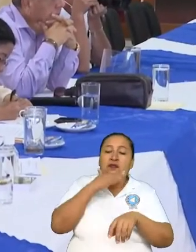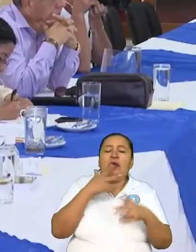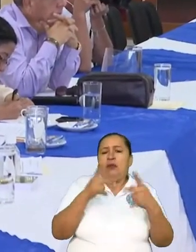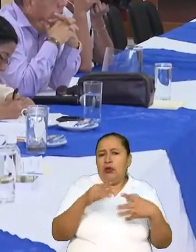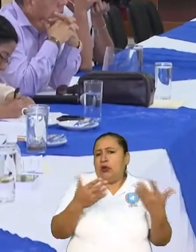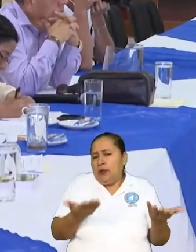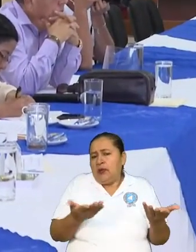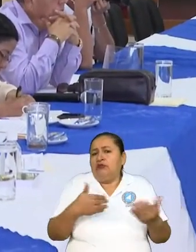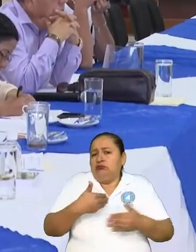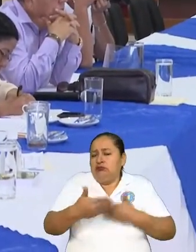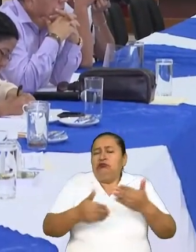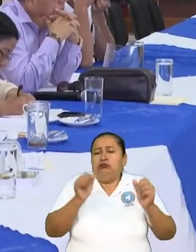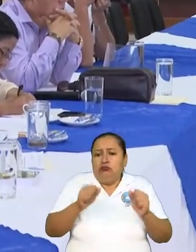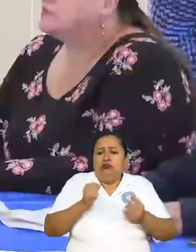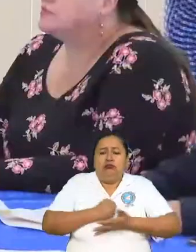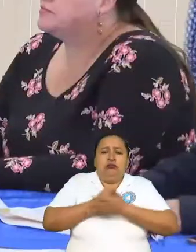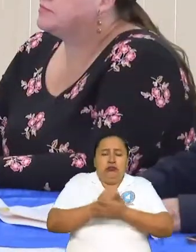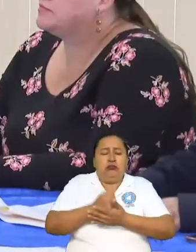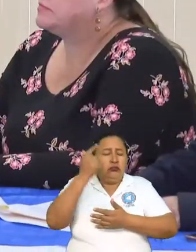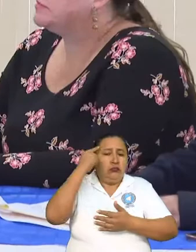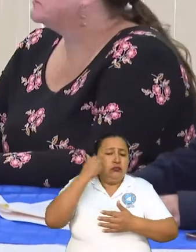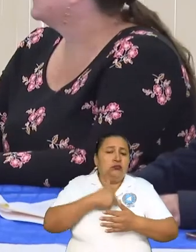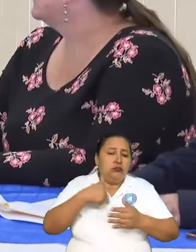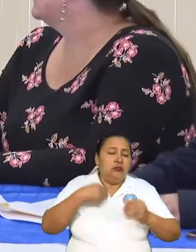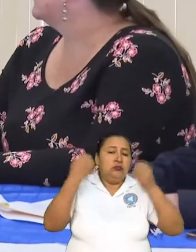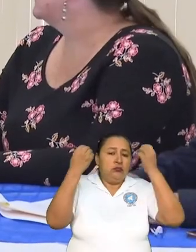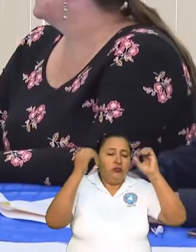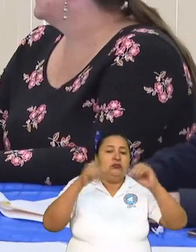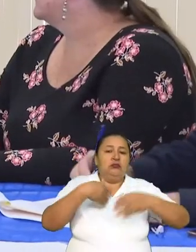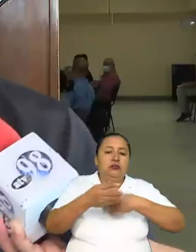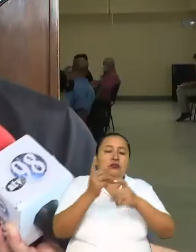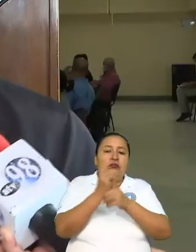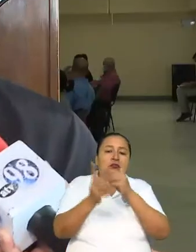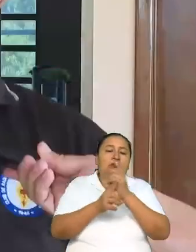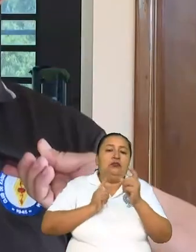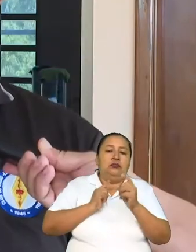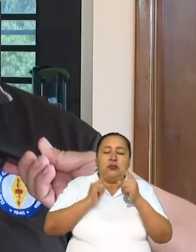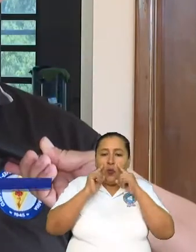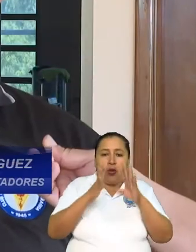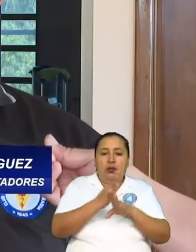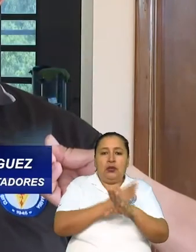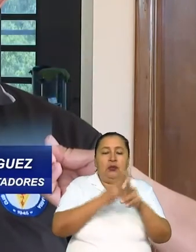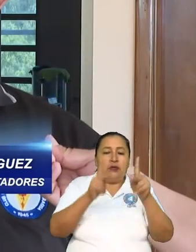tiempo también que nos puedan permitir ir creando esa cultura que tenemos nosotros de la prevención. Y pues hoy, gracias a Dios, luego